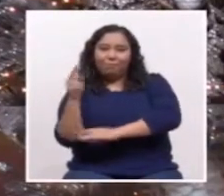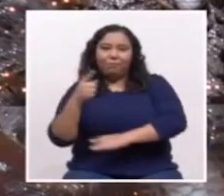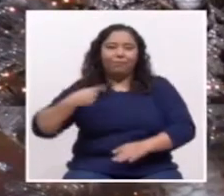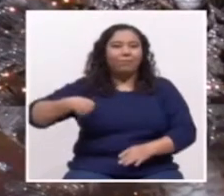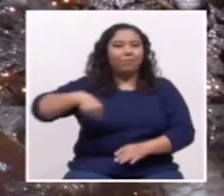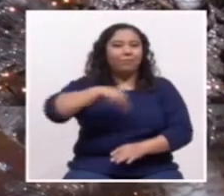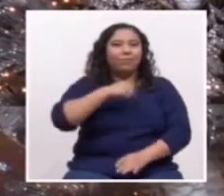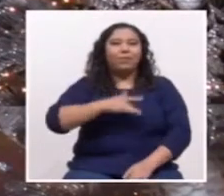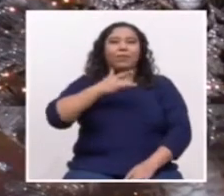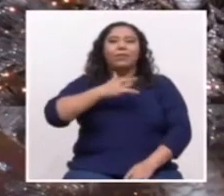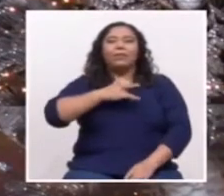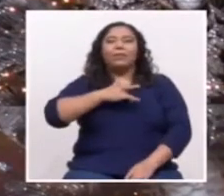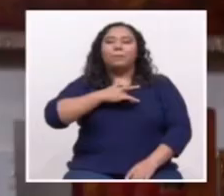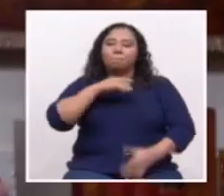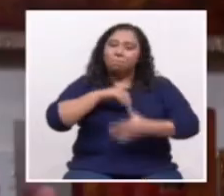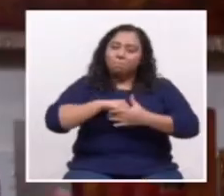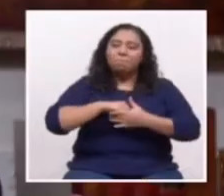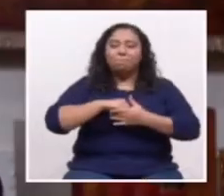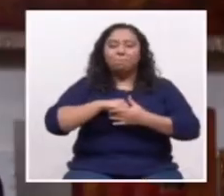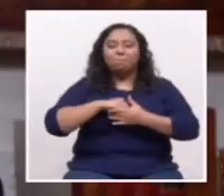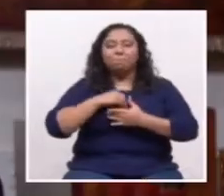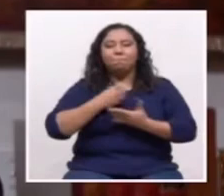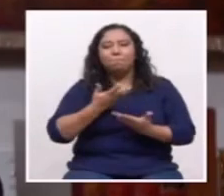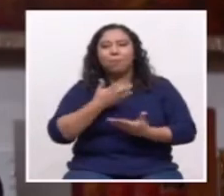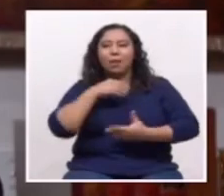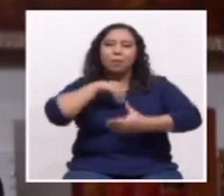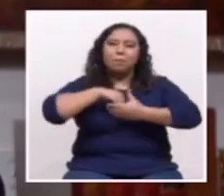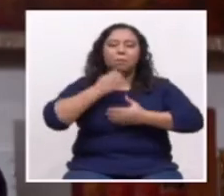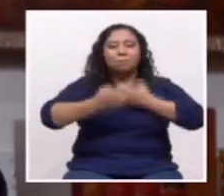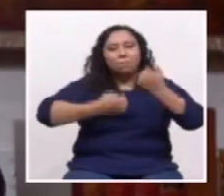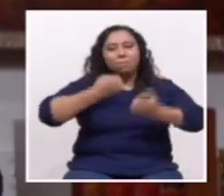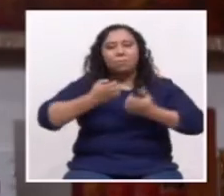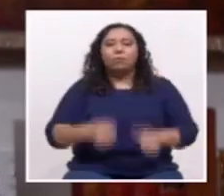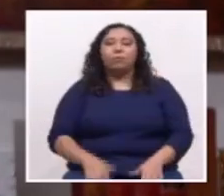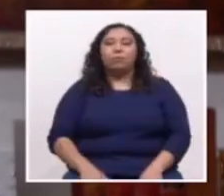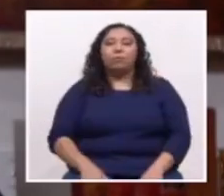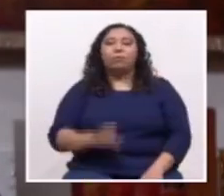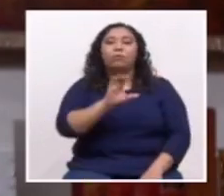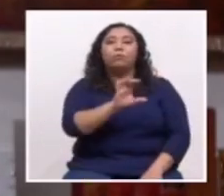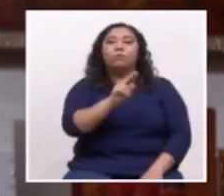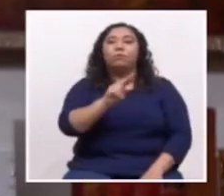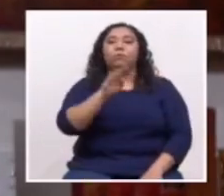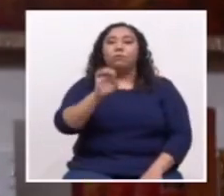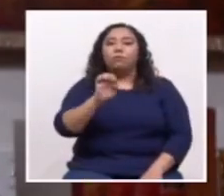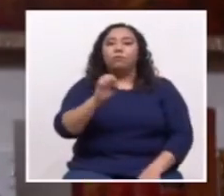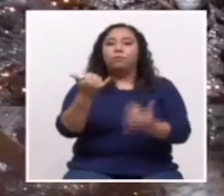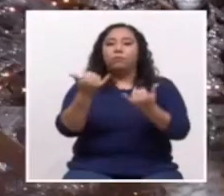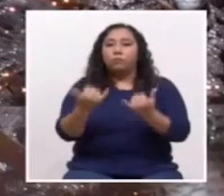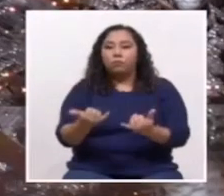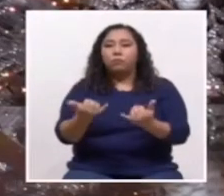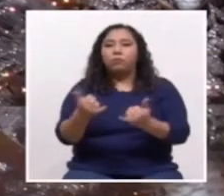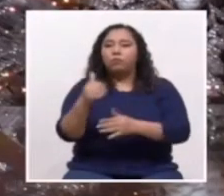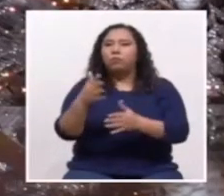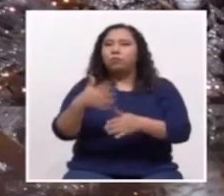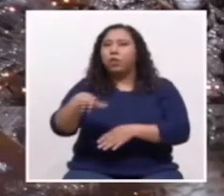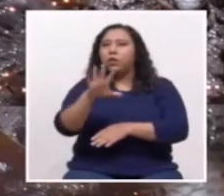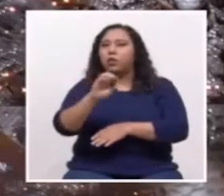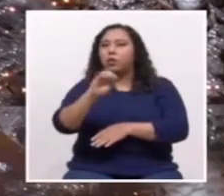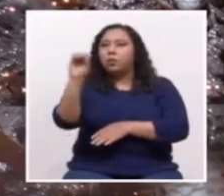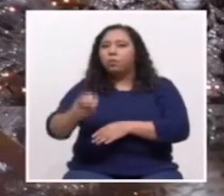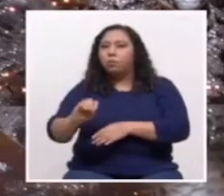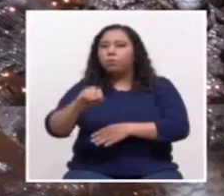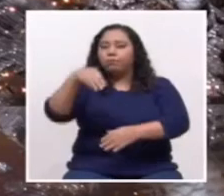ilusión. El Consejo Nacional Electoral ha avanzado en más de un 50% el